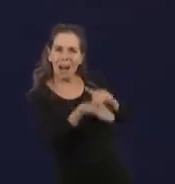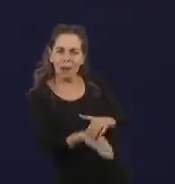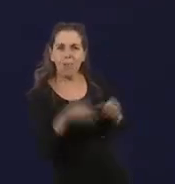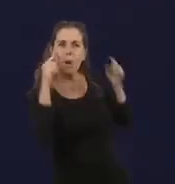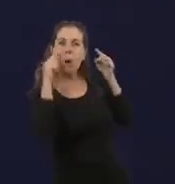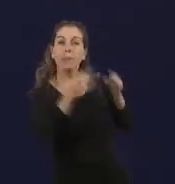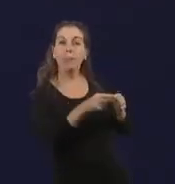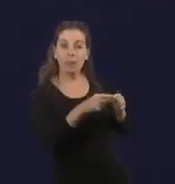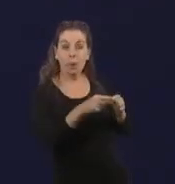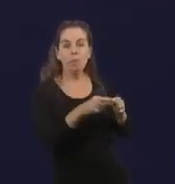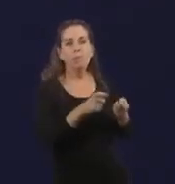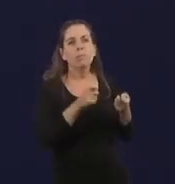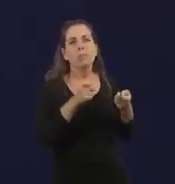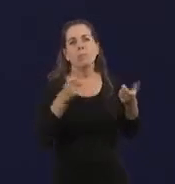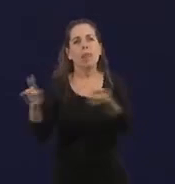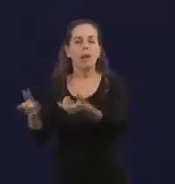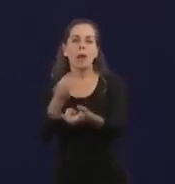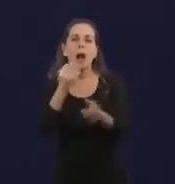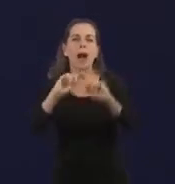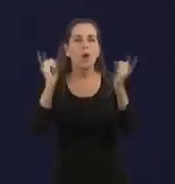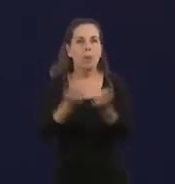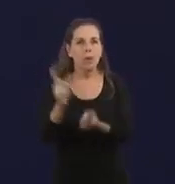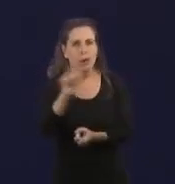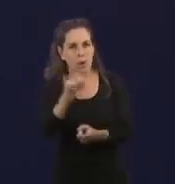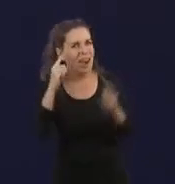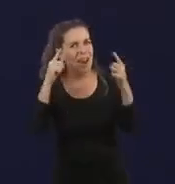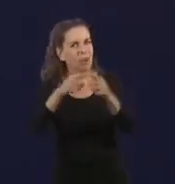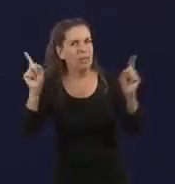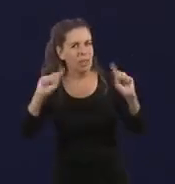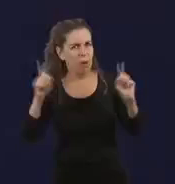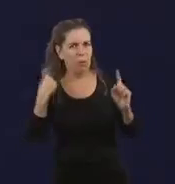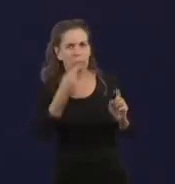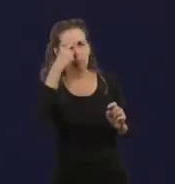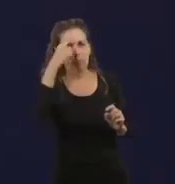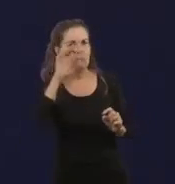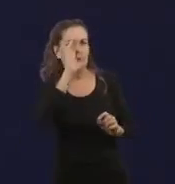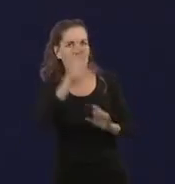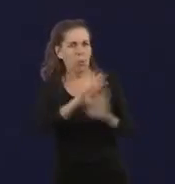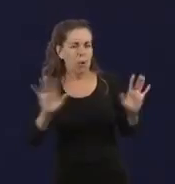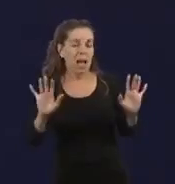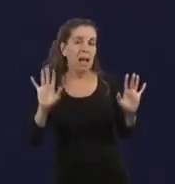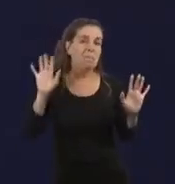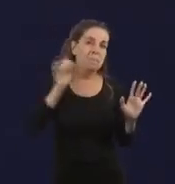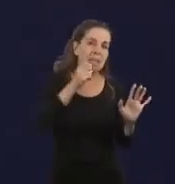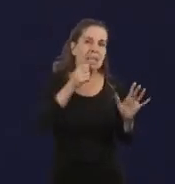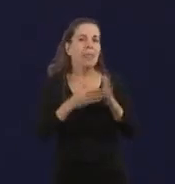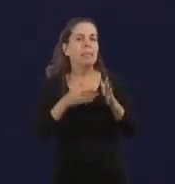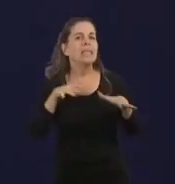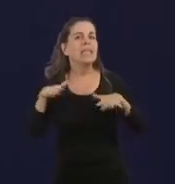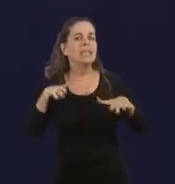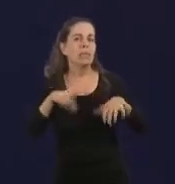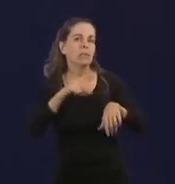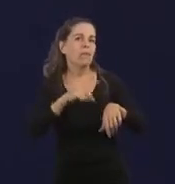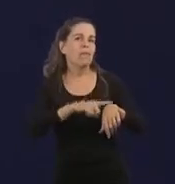en comedores. De hecho, no lo íbamos a hacer jamás, excepto que la mercadería esté cerca a su vencimiento,